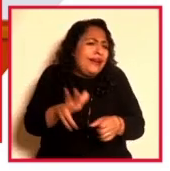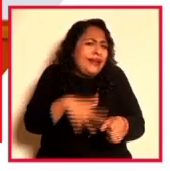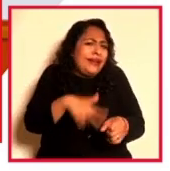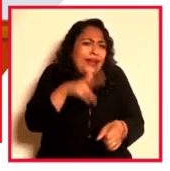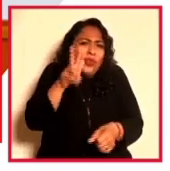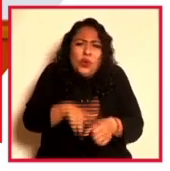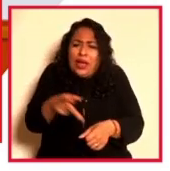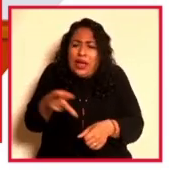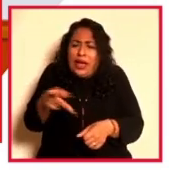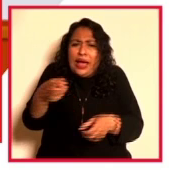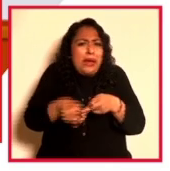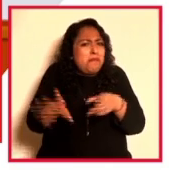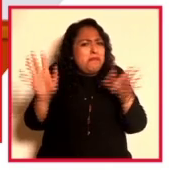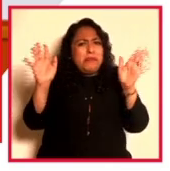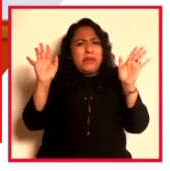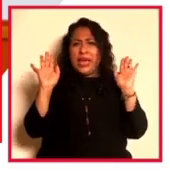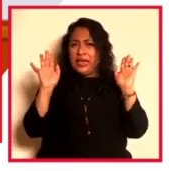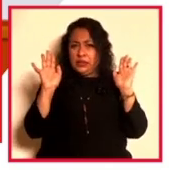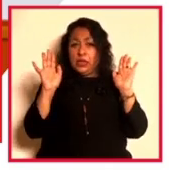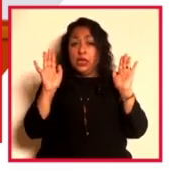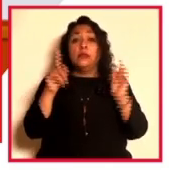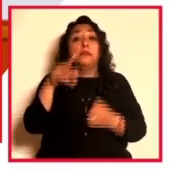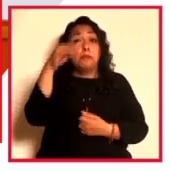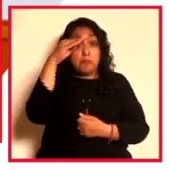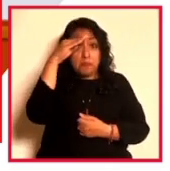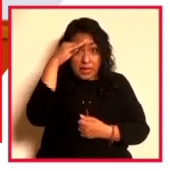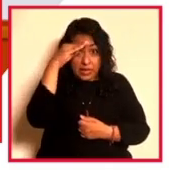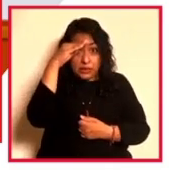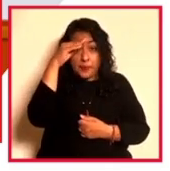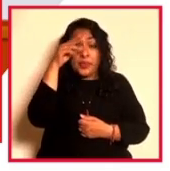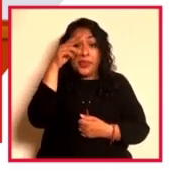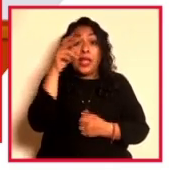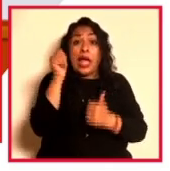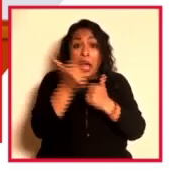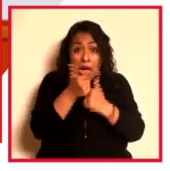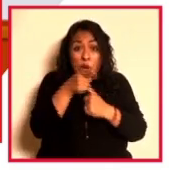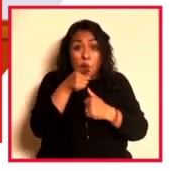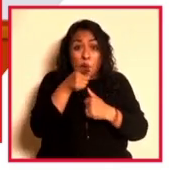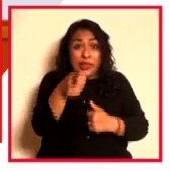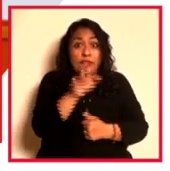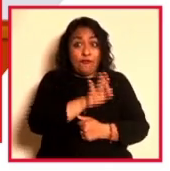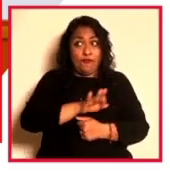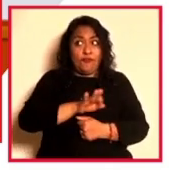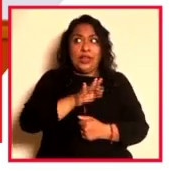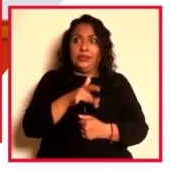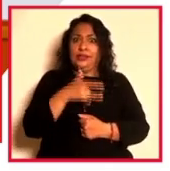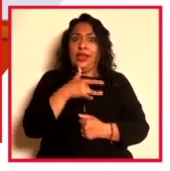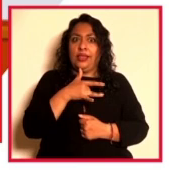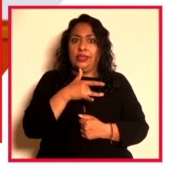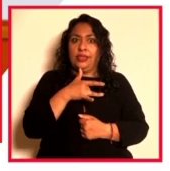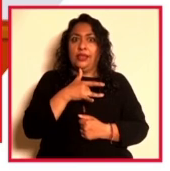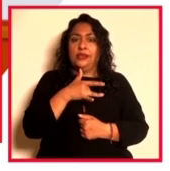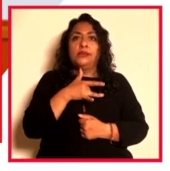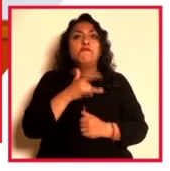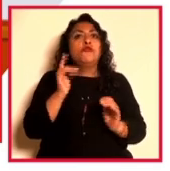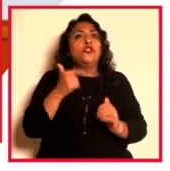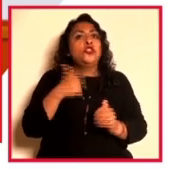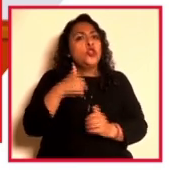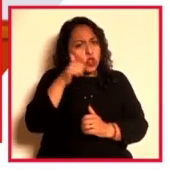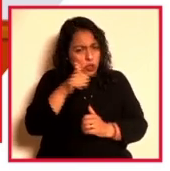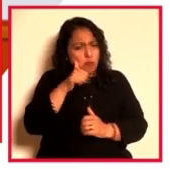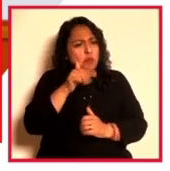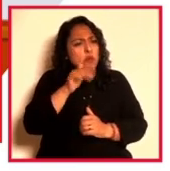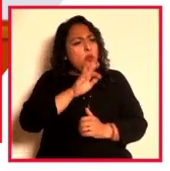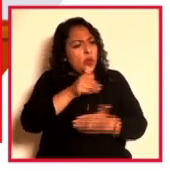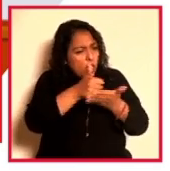empezando pero Piénsalo Si haces algo que te dé felicidad y si me permites Yo siempre voy a estar parado